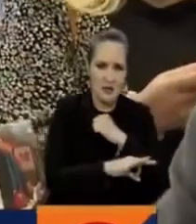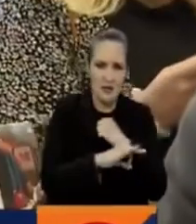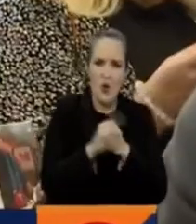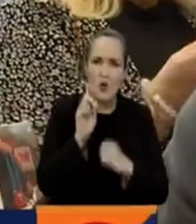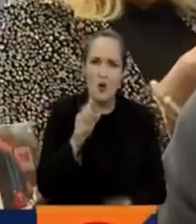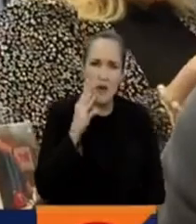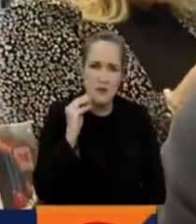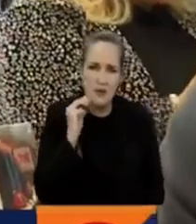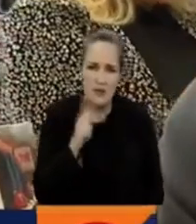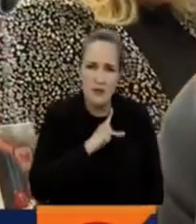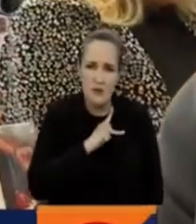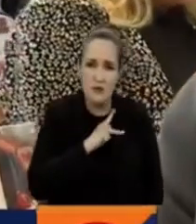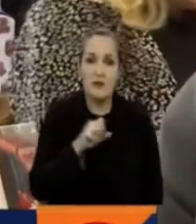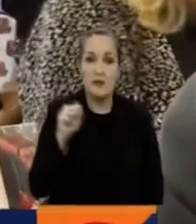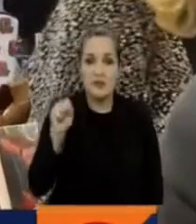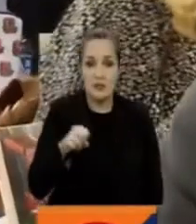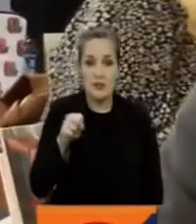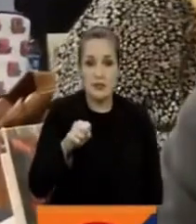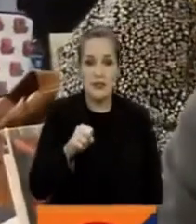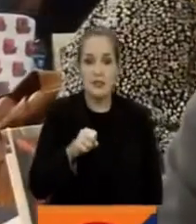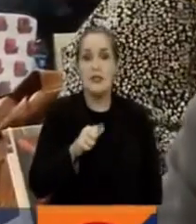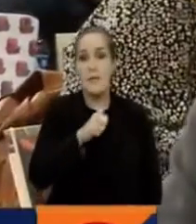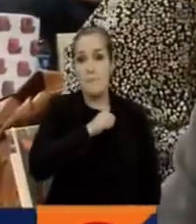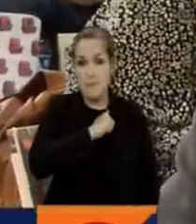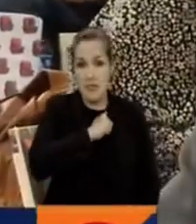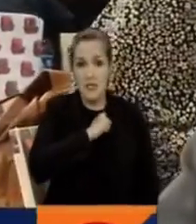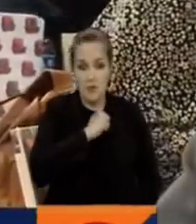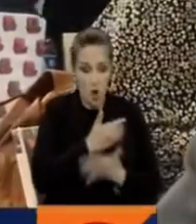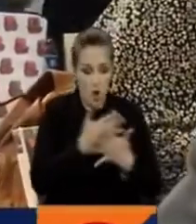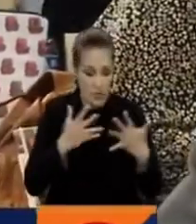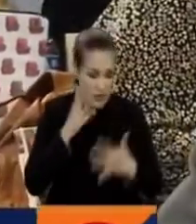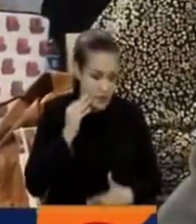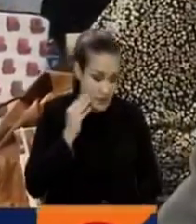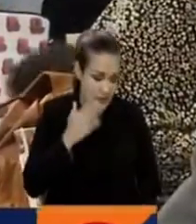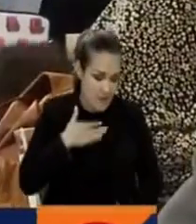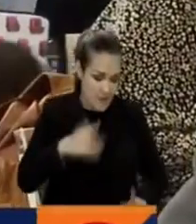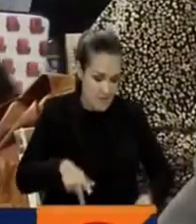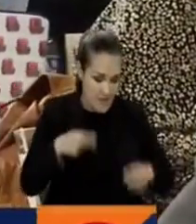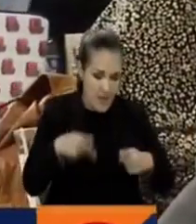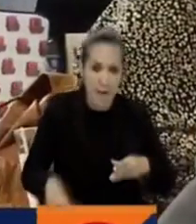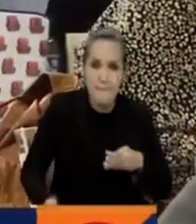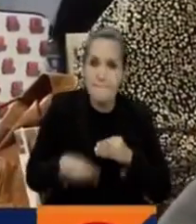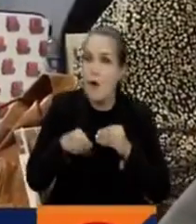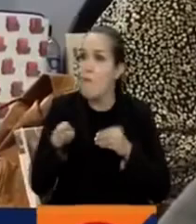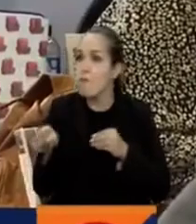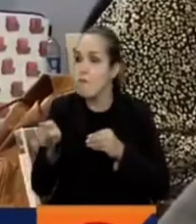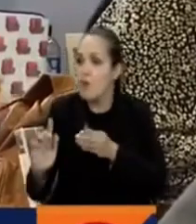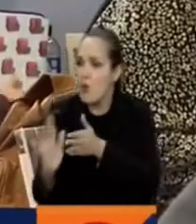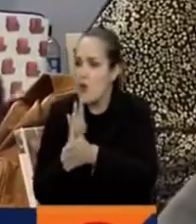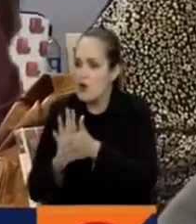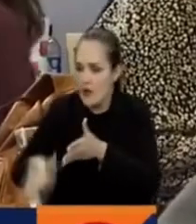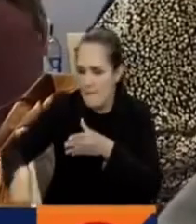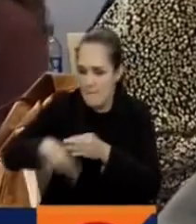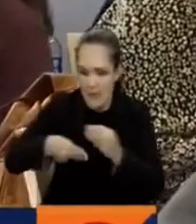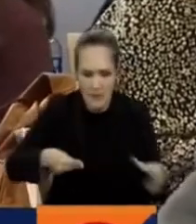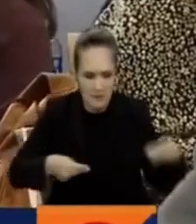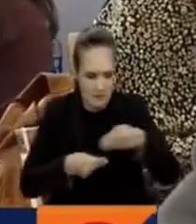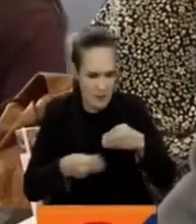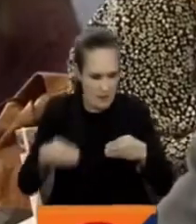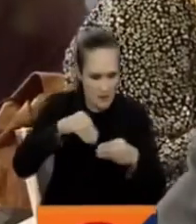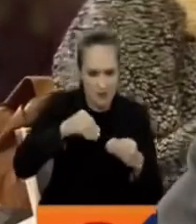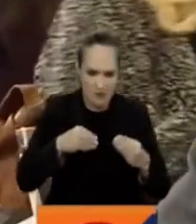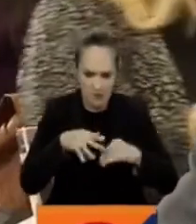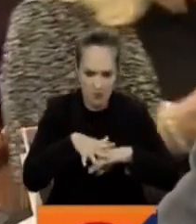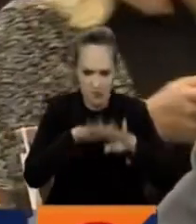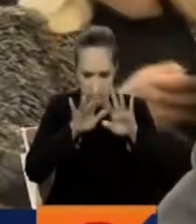personales? Sí, pues es una autoficción, tiene mucho de mi historia, pero también tiene la historia de muchas personas que conozco.